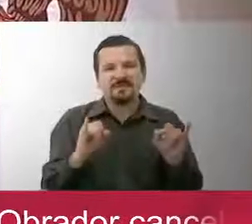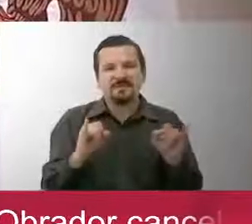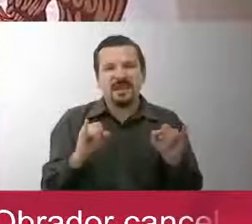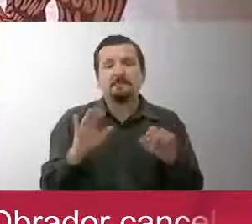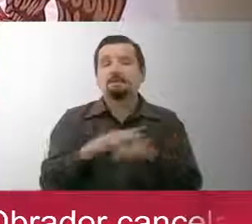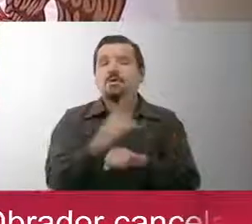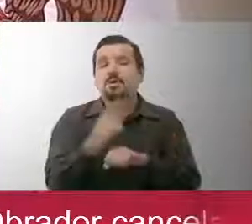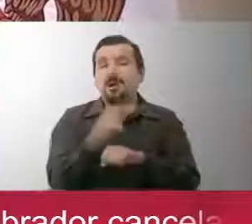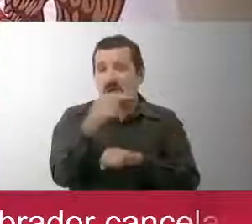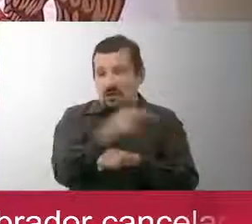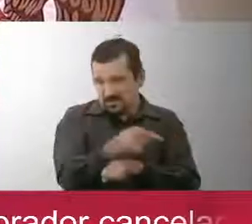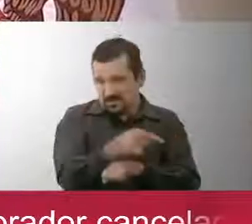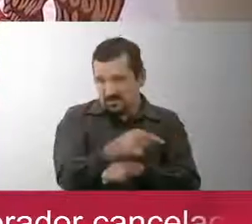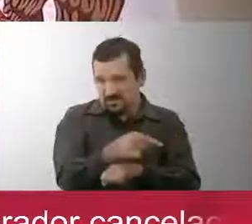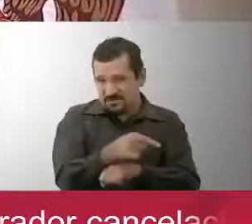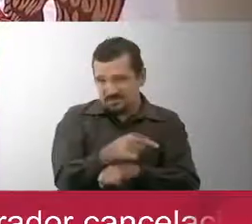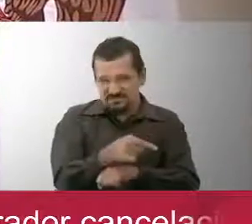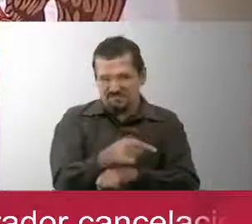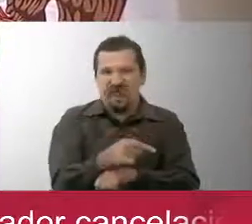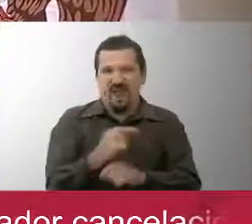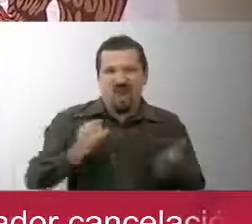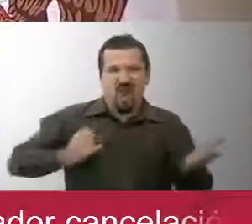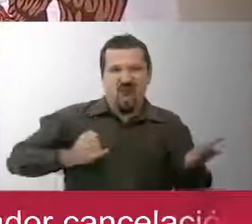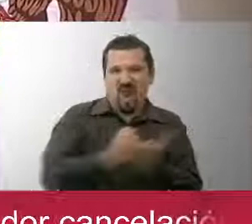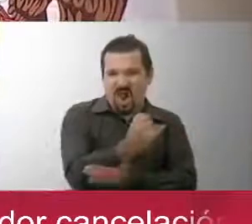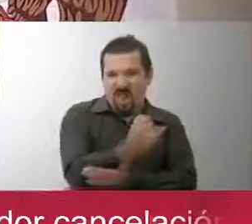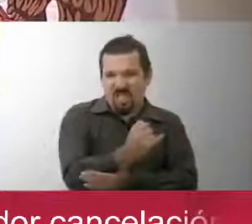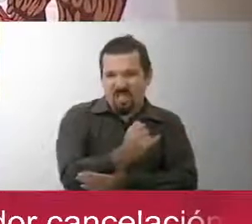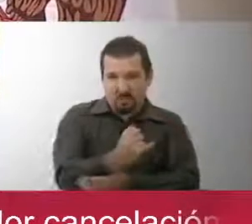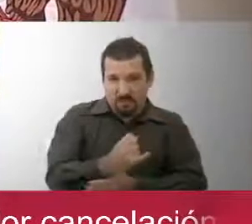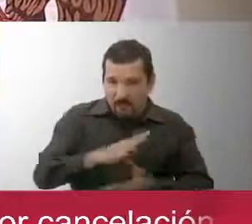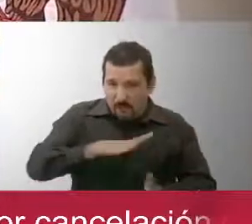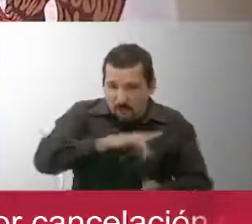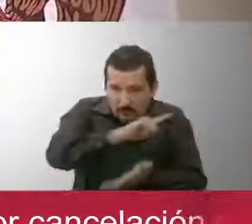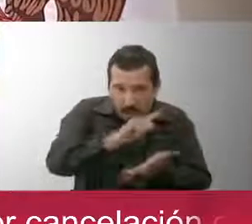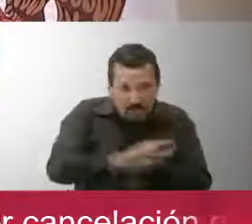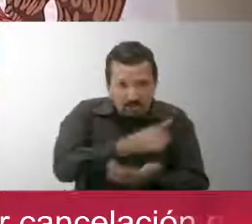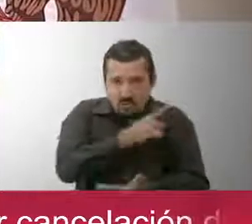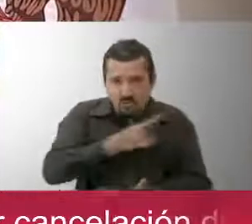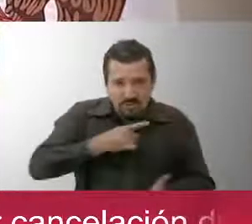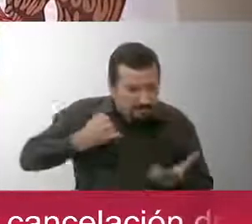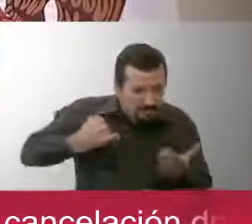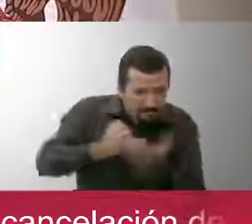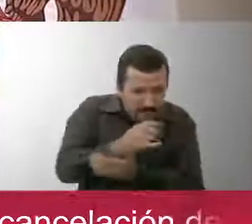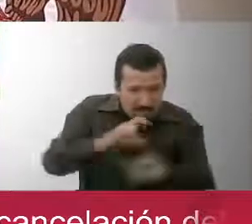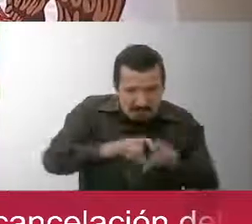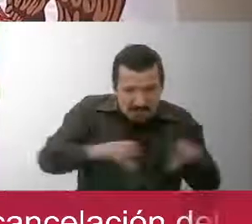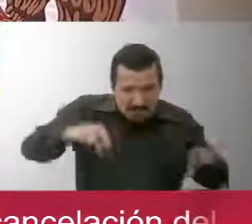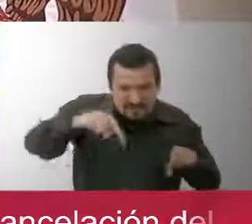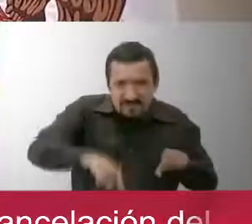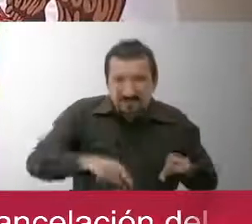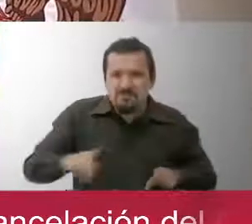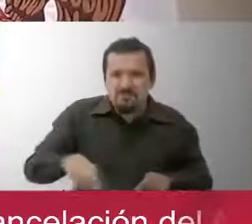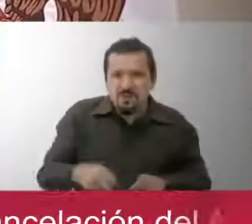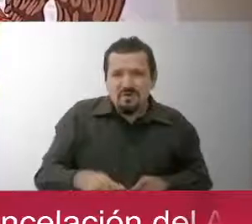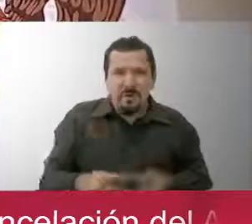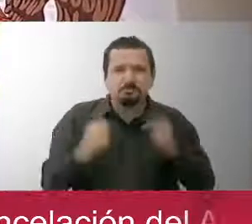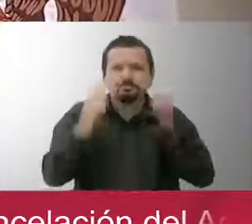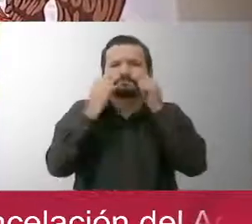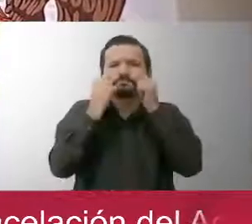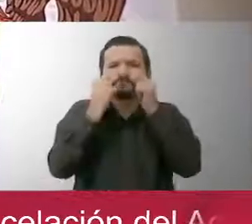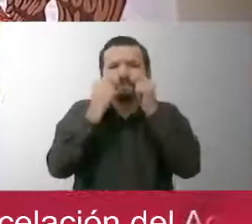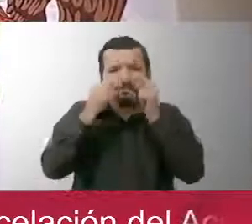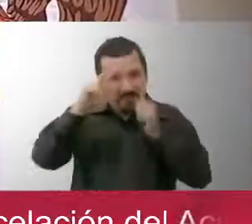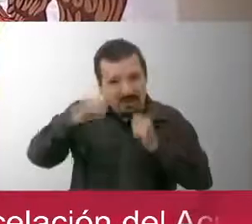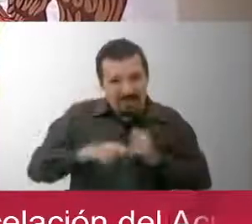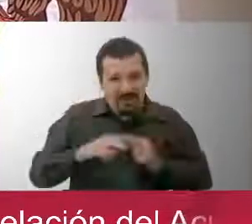lo avalaron para todos aquellos que lo aprobaron en cuanto a su funcionamiento esta mañana